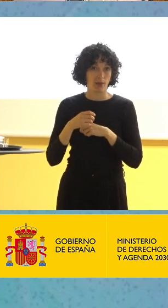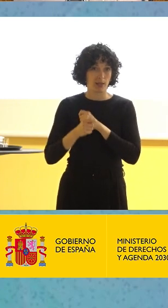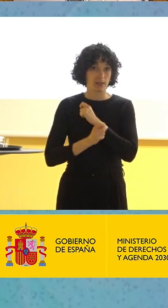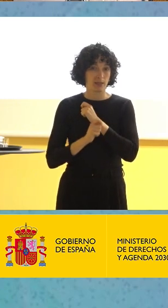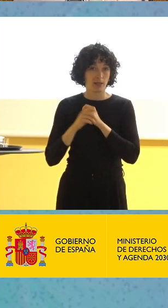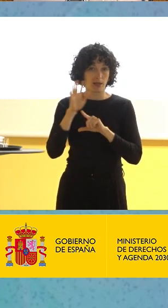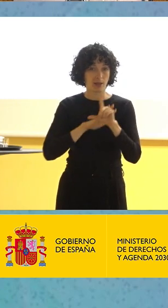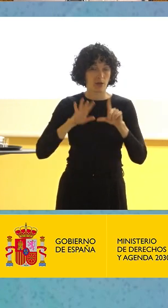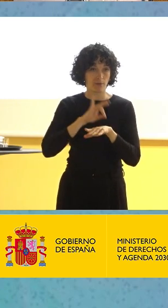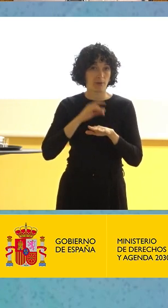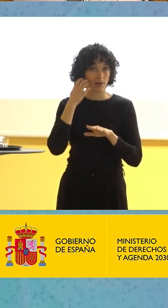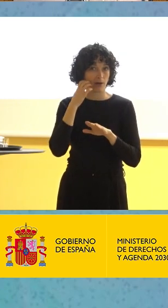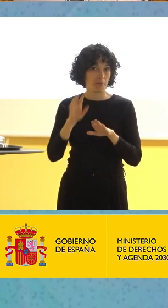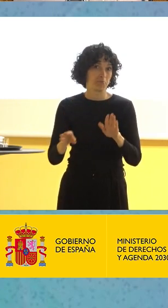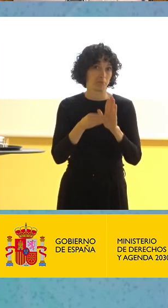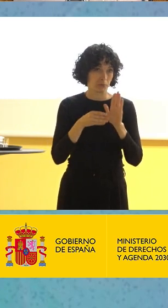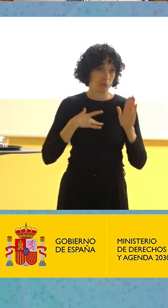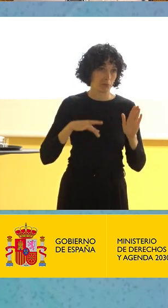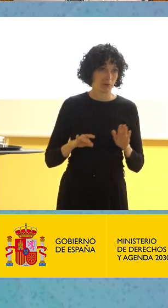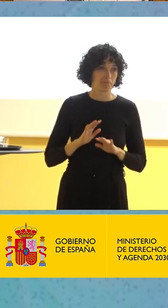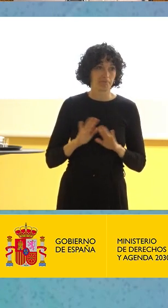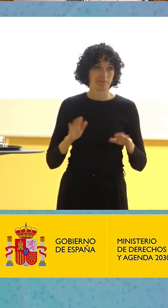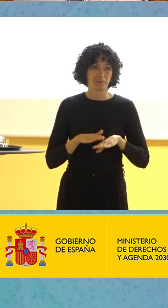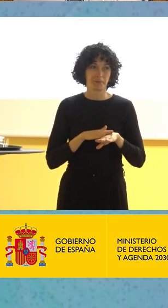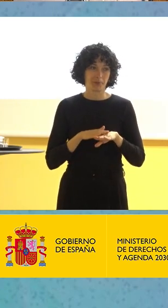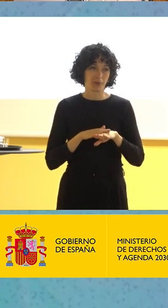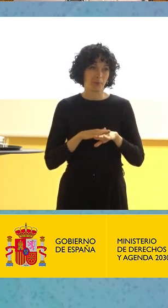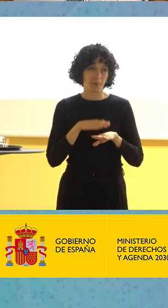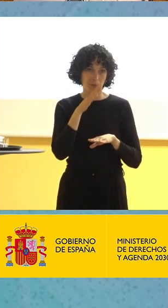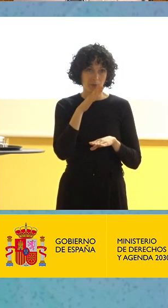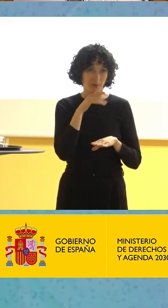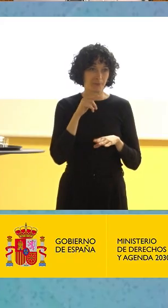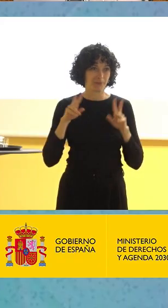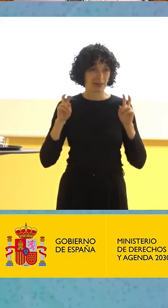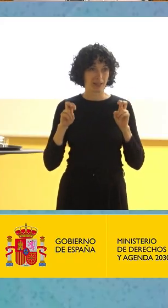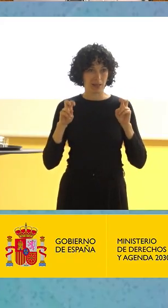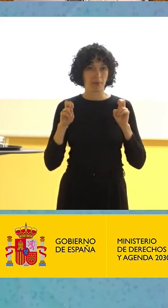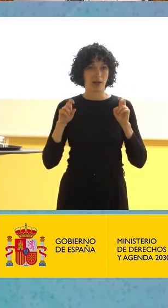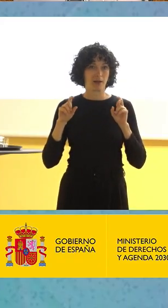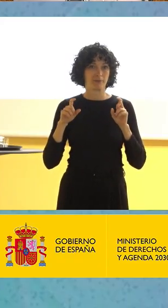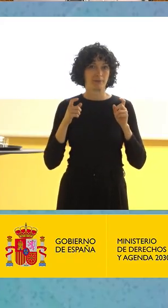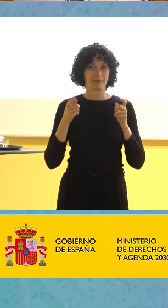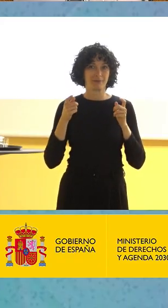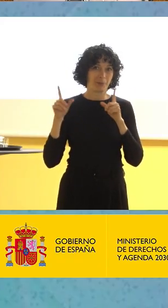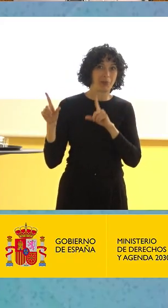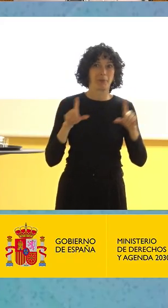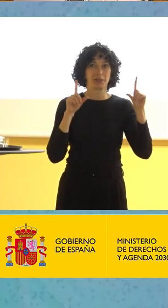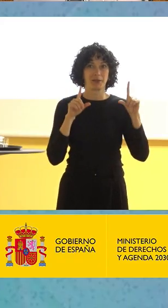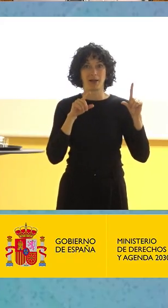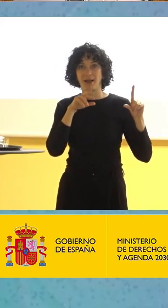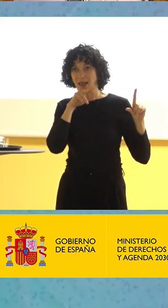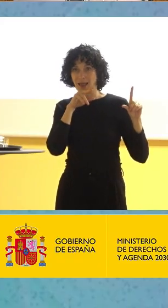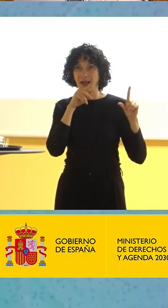Estrategia Nacional en Enfermedades Raras. Y disculpad la cuestión de la descoordinación entre